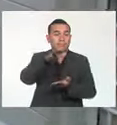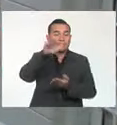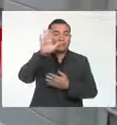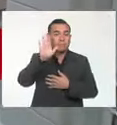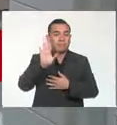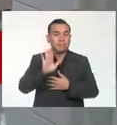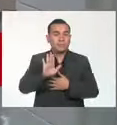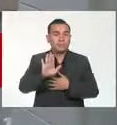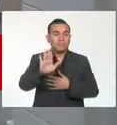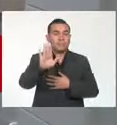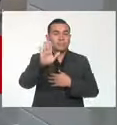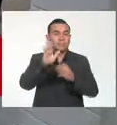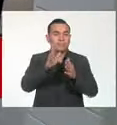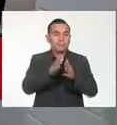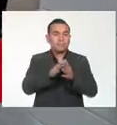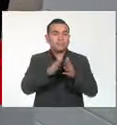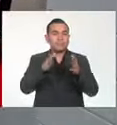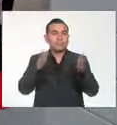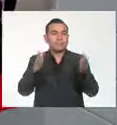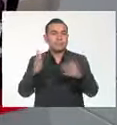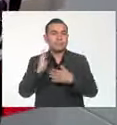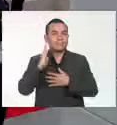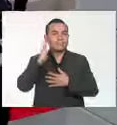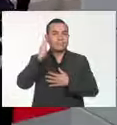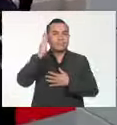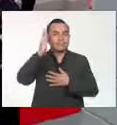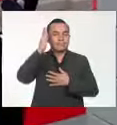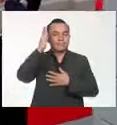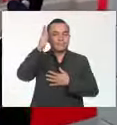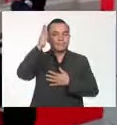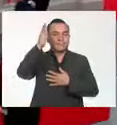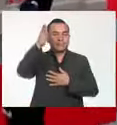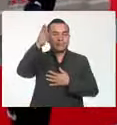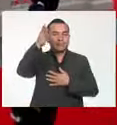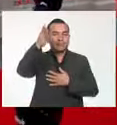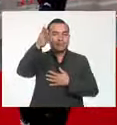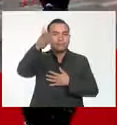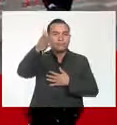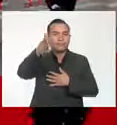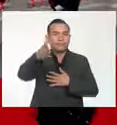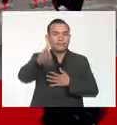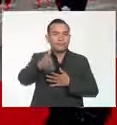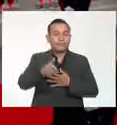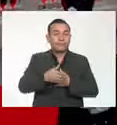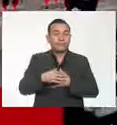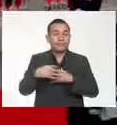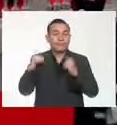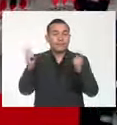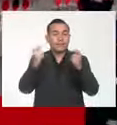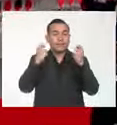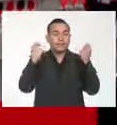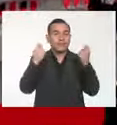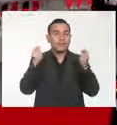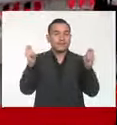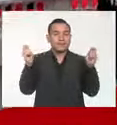por llenar su grandioso destino,